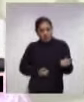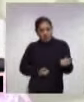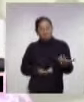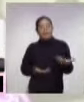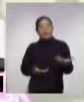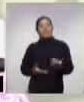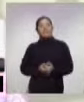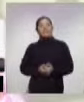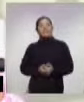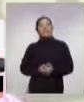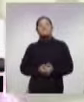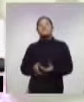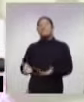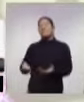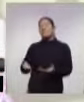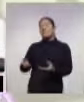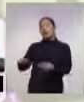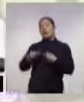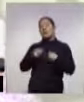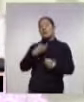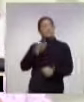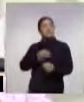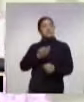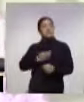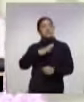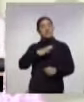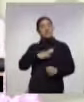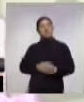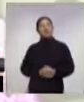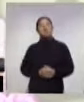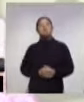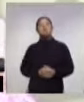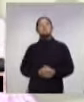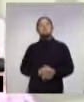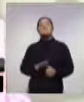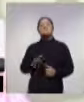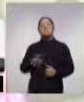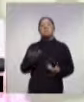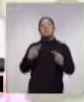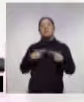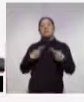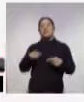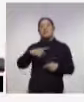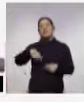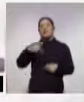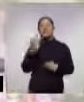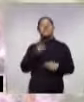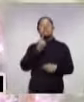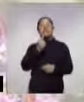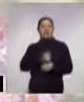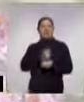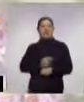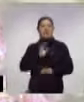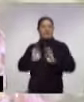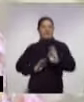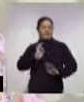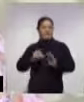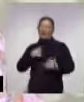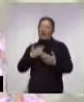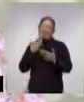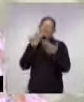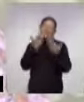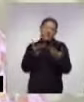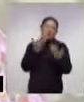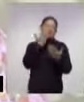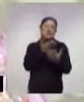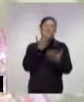Desde el día de la adquisición hasta el día de hoy se han atendido aproximadamente a 100 personas en el área de terapia física. Por medio de la gestión,